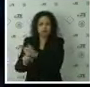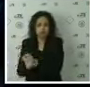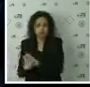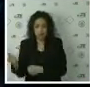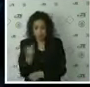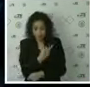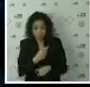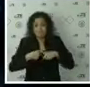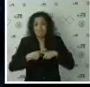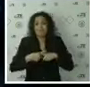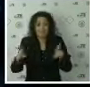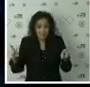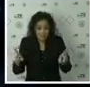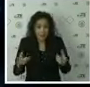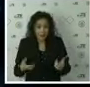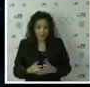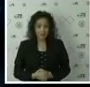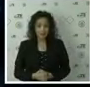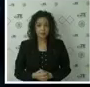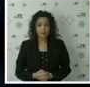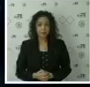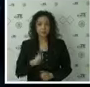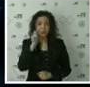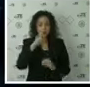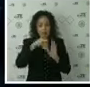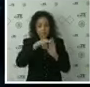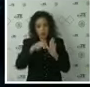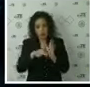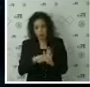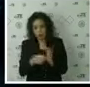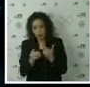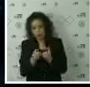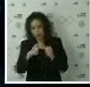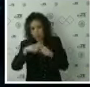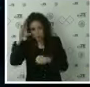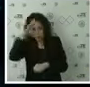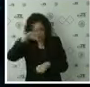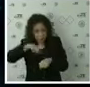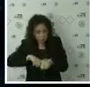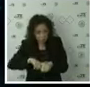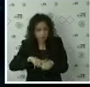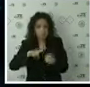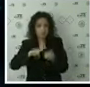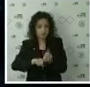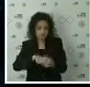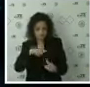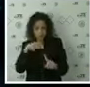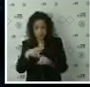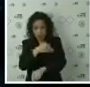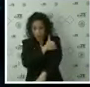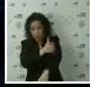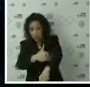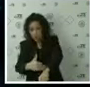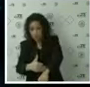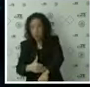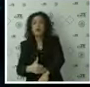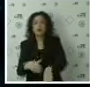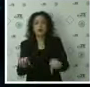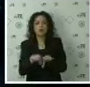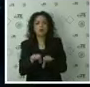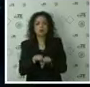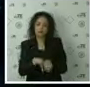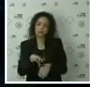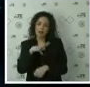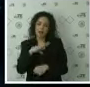distintas. Las normas socioculturales que le impone la sociedad a la familia también influyen en cuanto a la garantía de los derechos